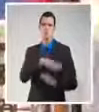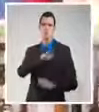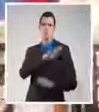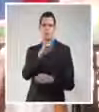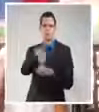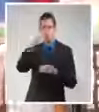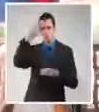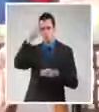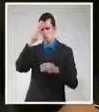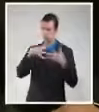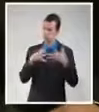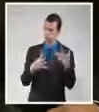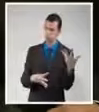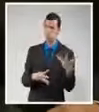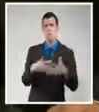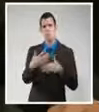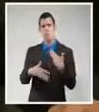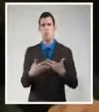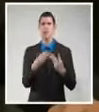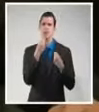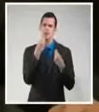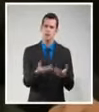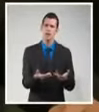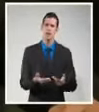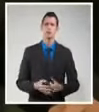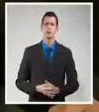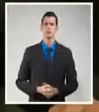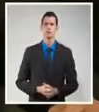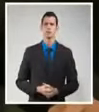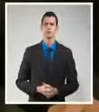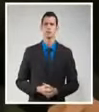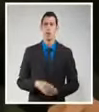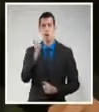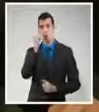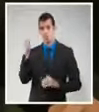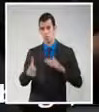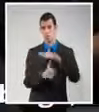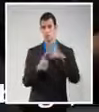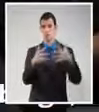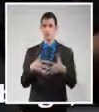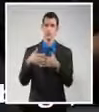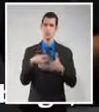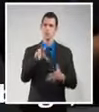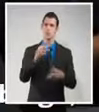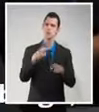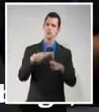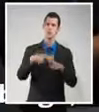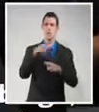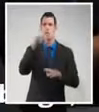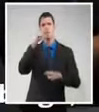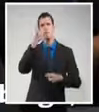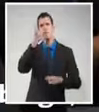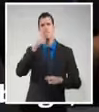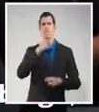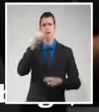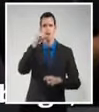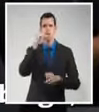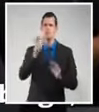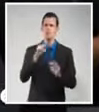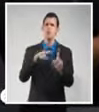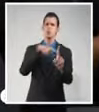existencia de un Estado fallido, la administración de Joe Biden sumó 60 nuevas sanciones a las 243